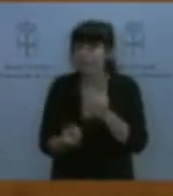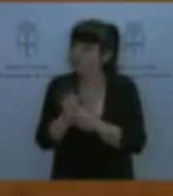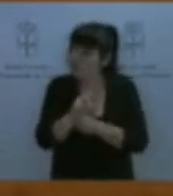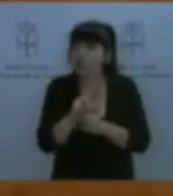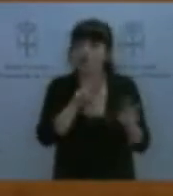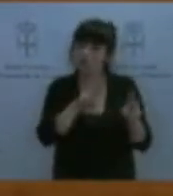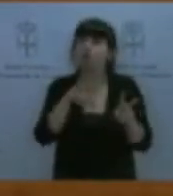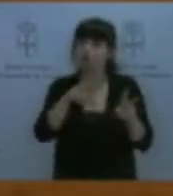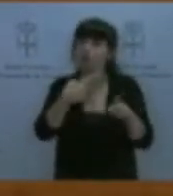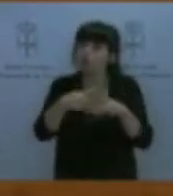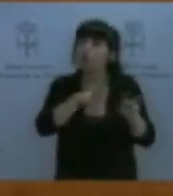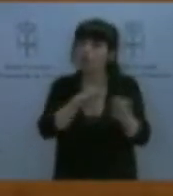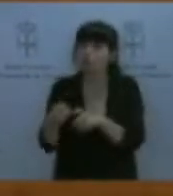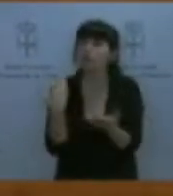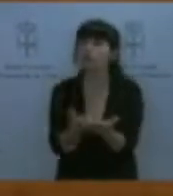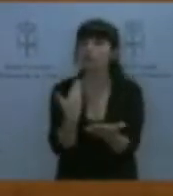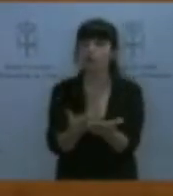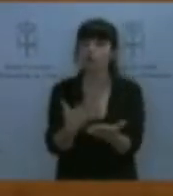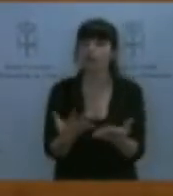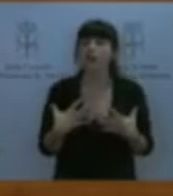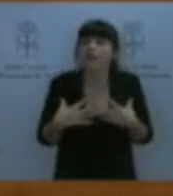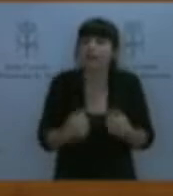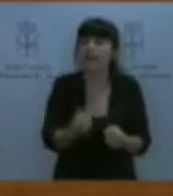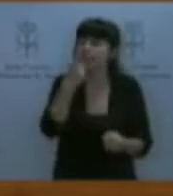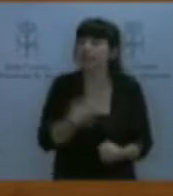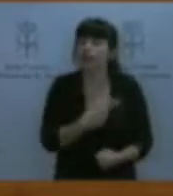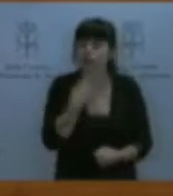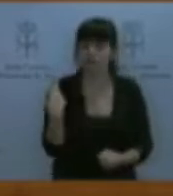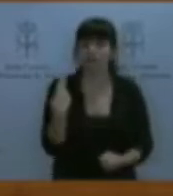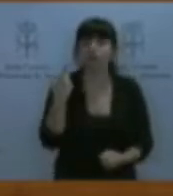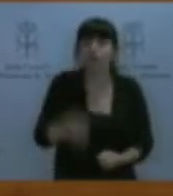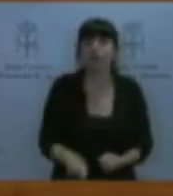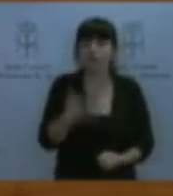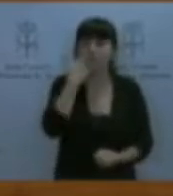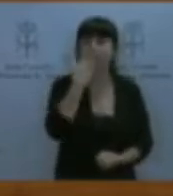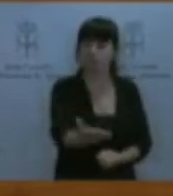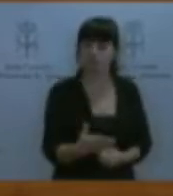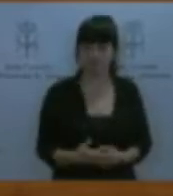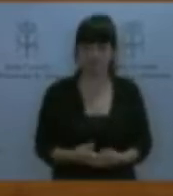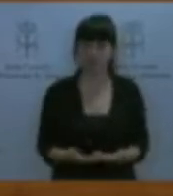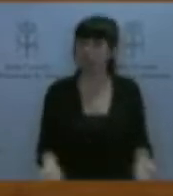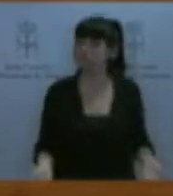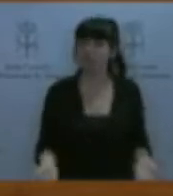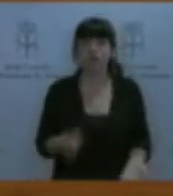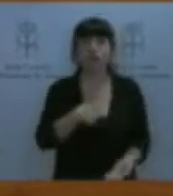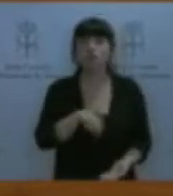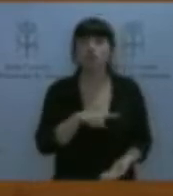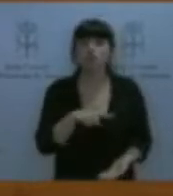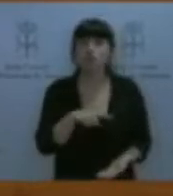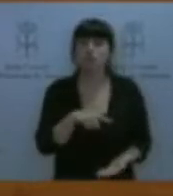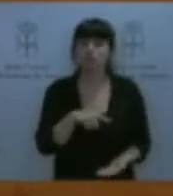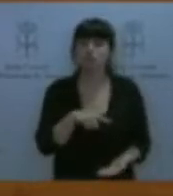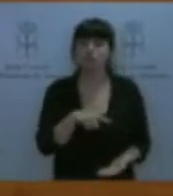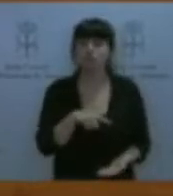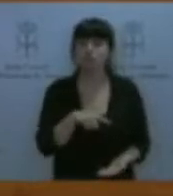valentía, con compromiso y también con honestidad. Partimos de una premisa. La transición energética no puede suponer